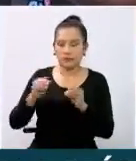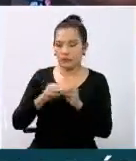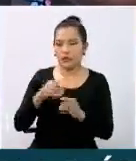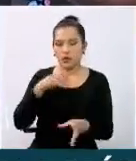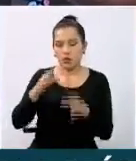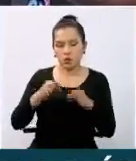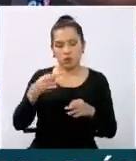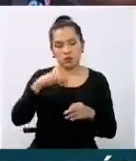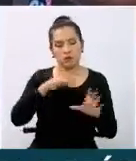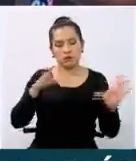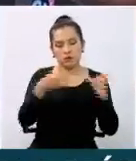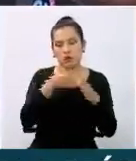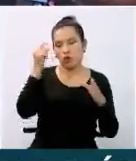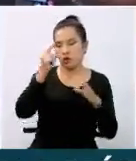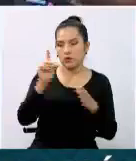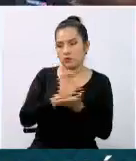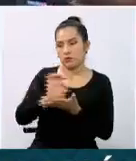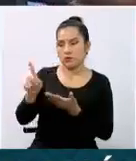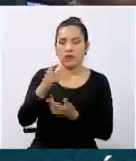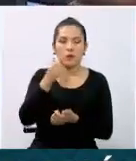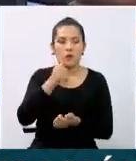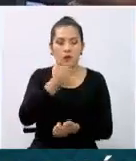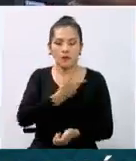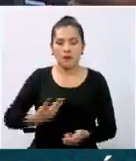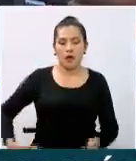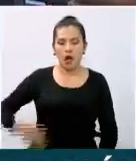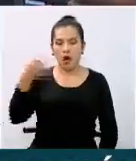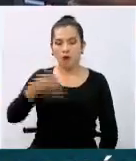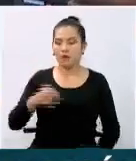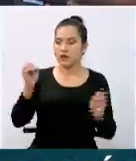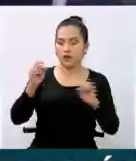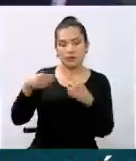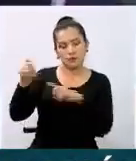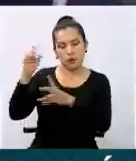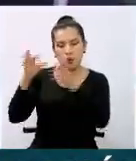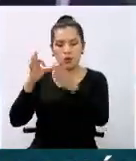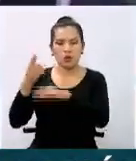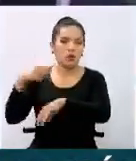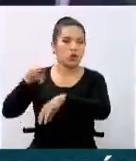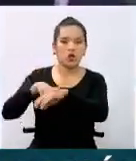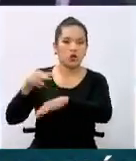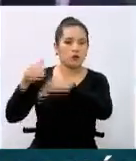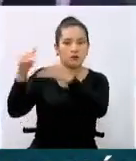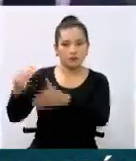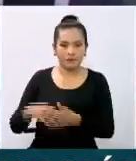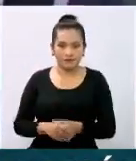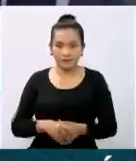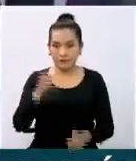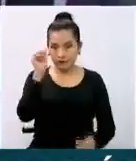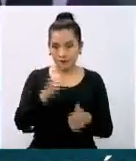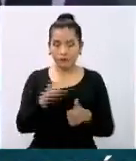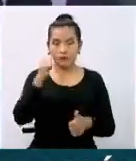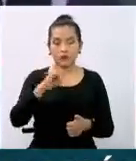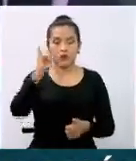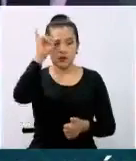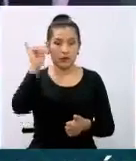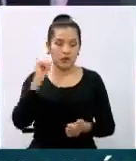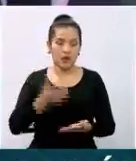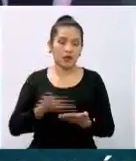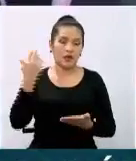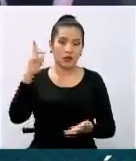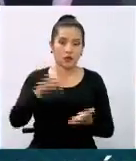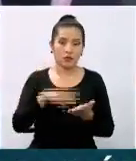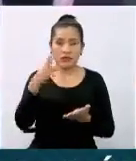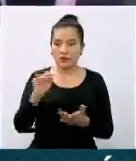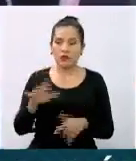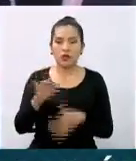tomado su posición y eso está por la vía ordinaria, entonces son dos escenarios completamente distintos. Áñez, en el 2019, tras ejecutado el golpe de Estado, alteró todos